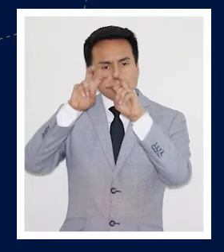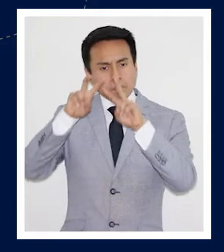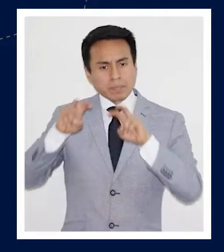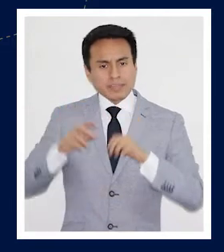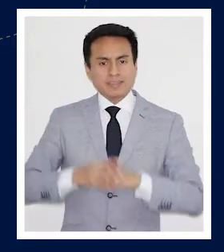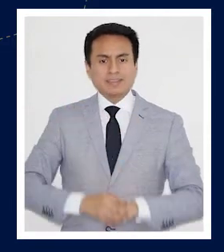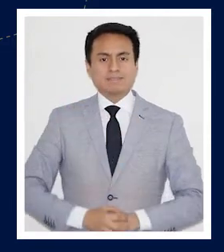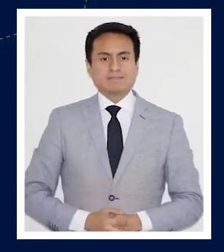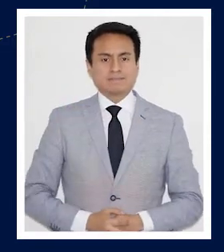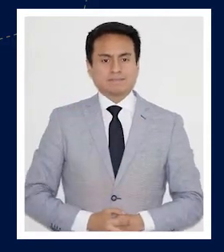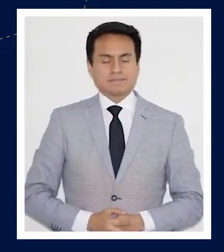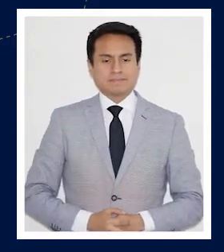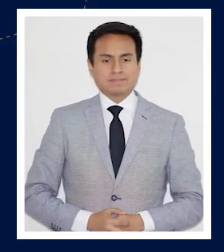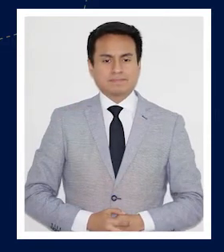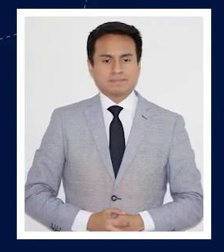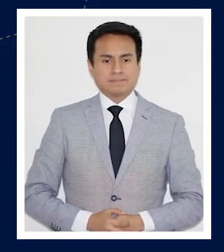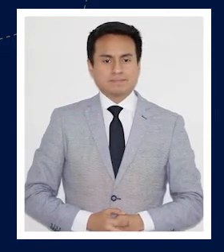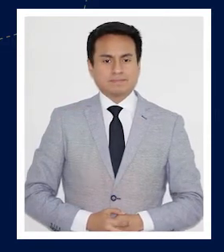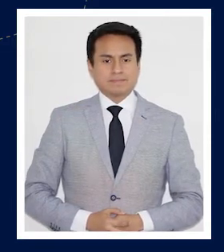técnico-pericial.